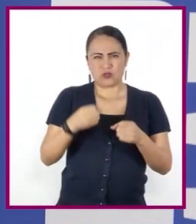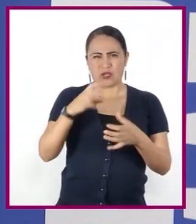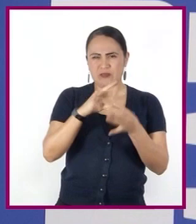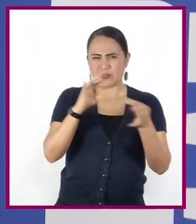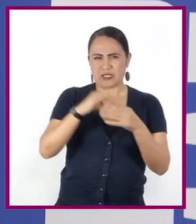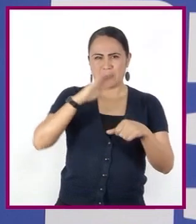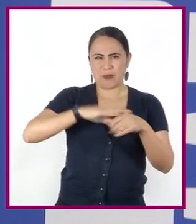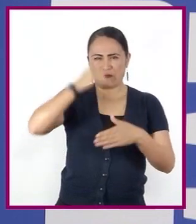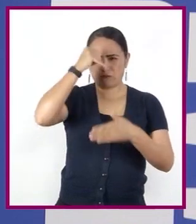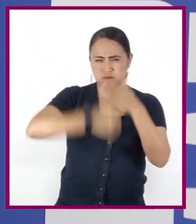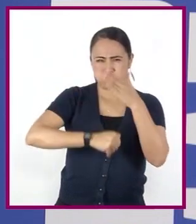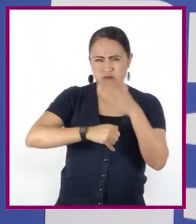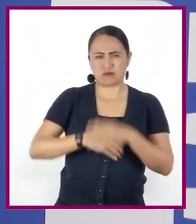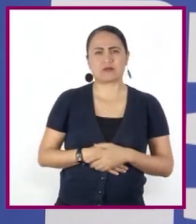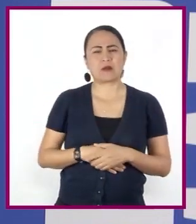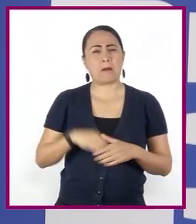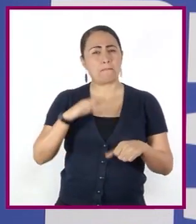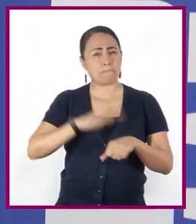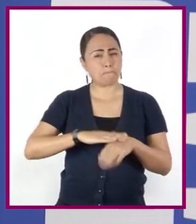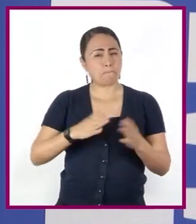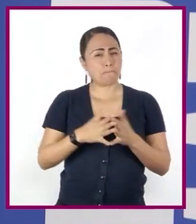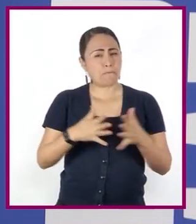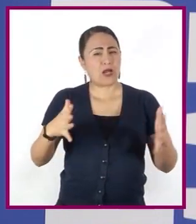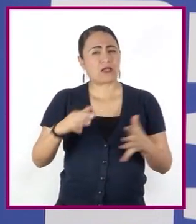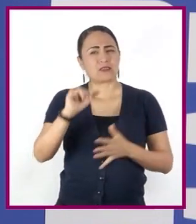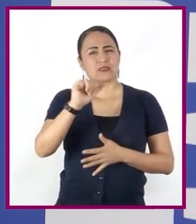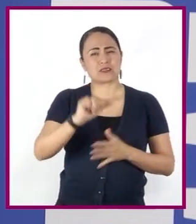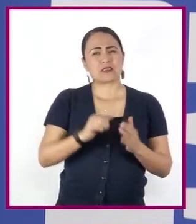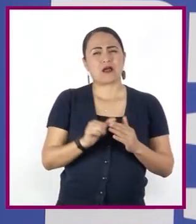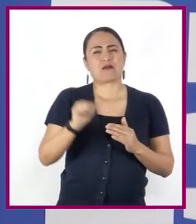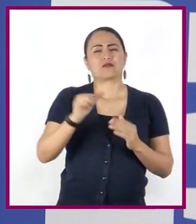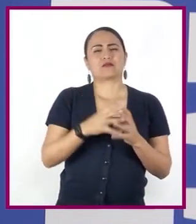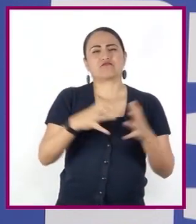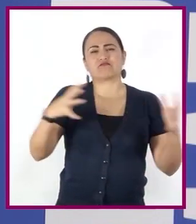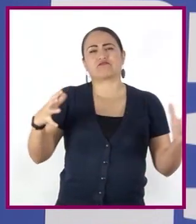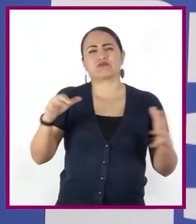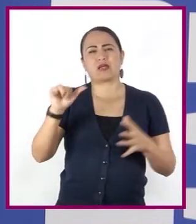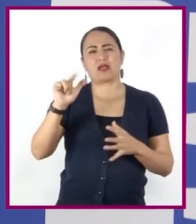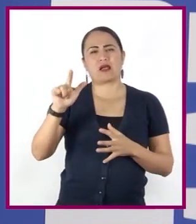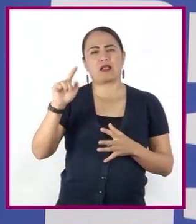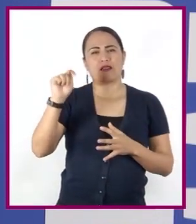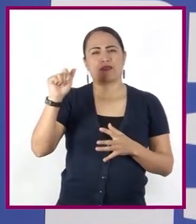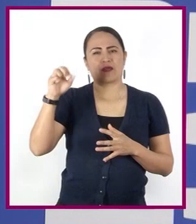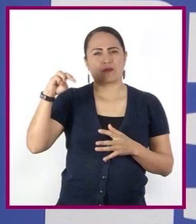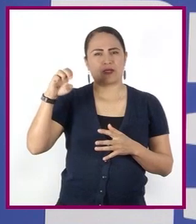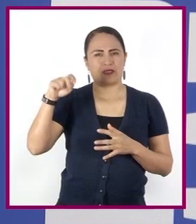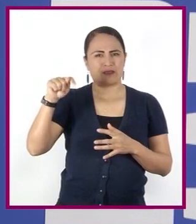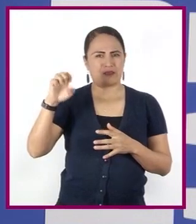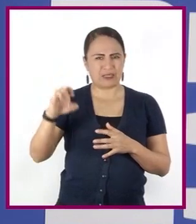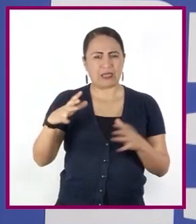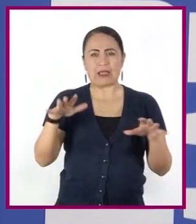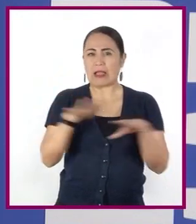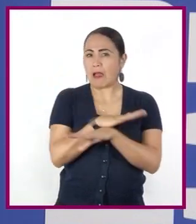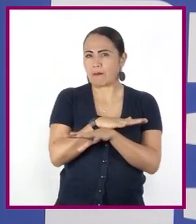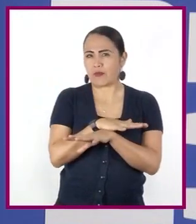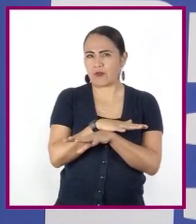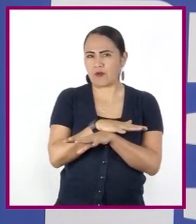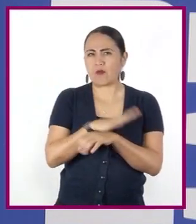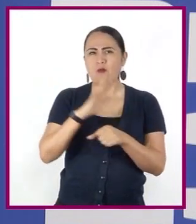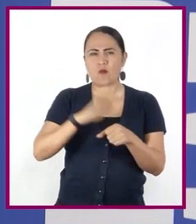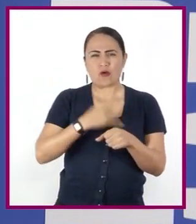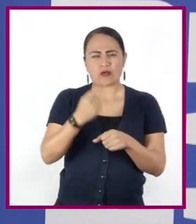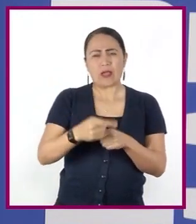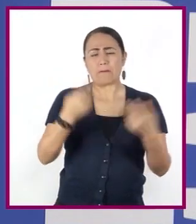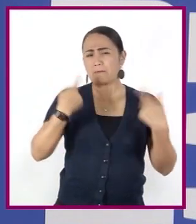palabra altamente, la cual es un adverbio de modo, hace un cambio en el mensaje, ya que intensifica el hecho de